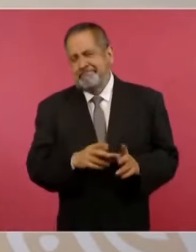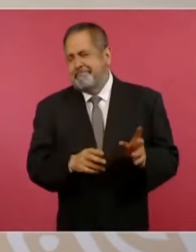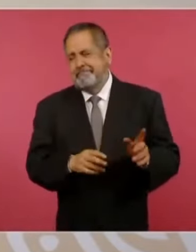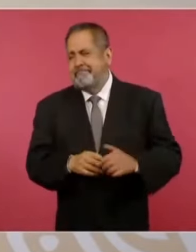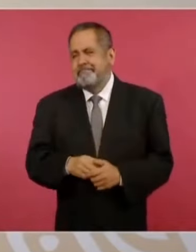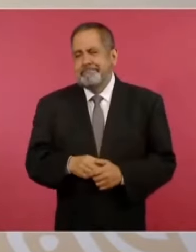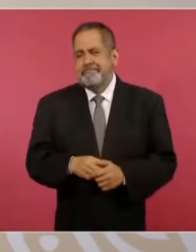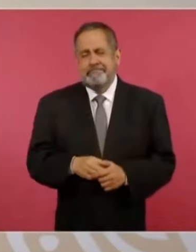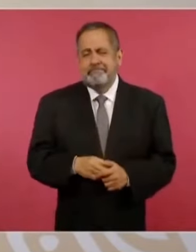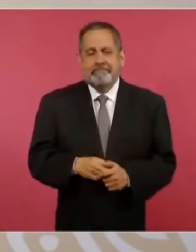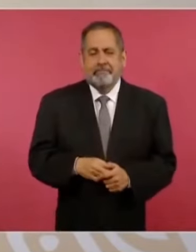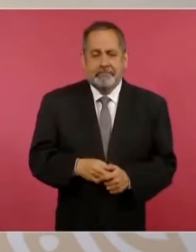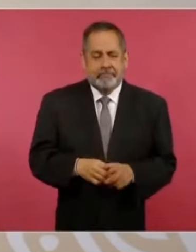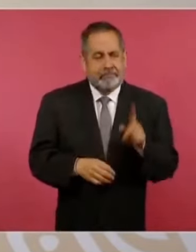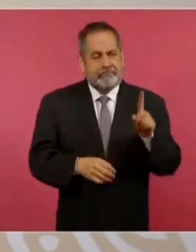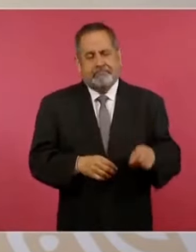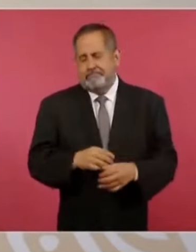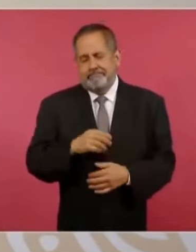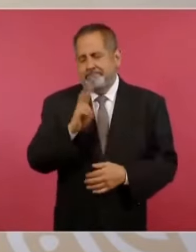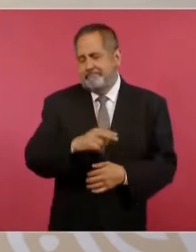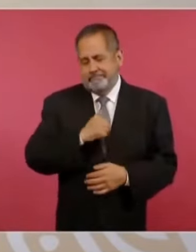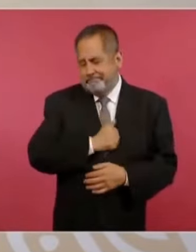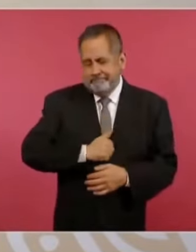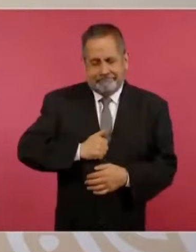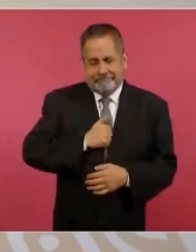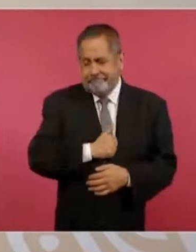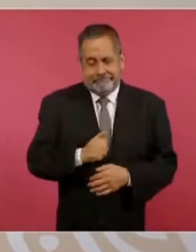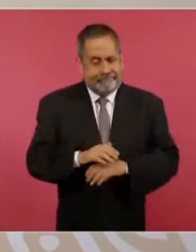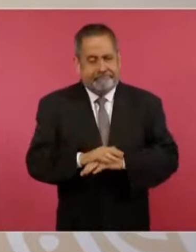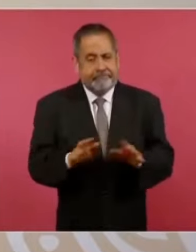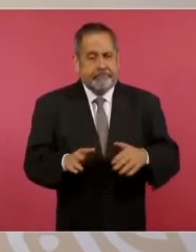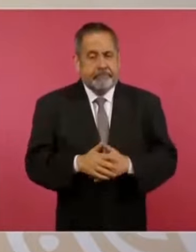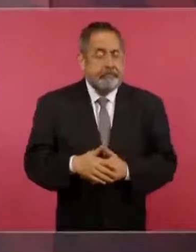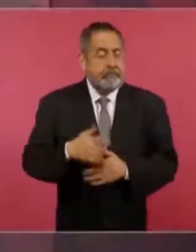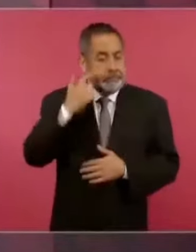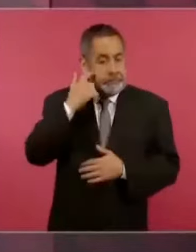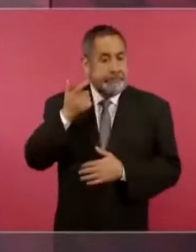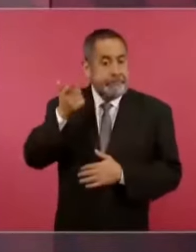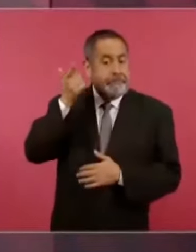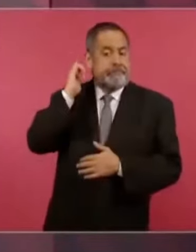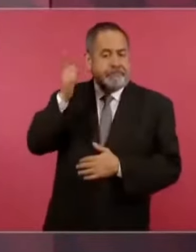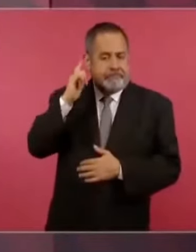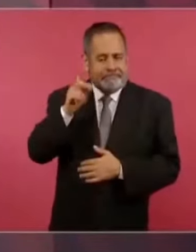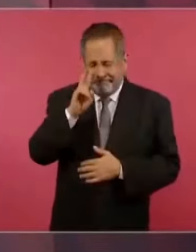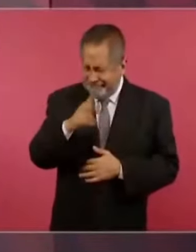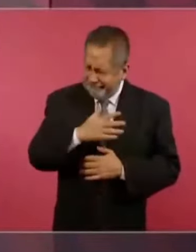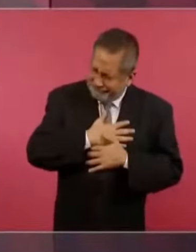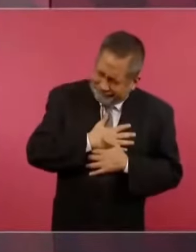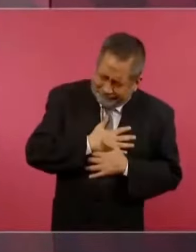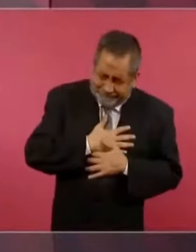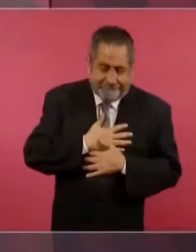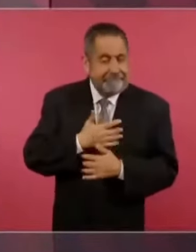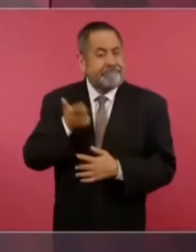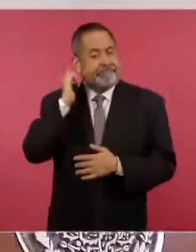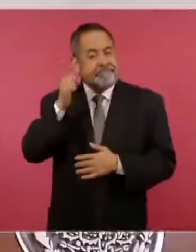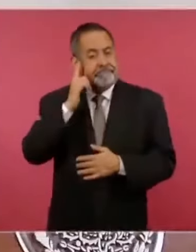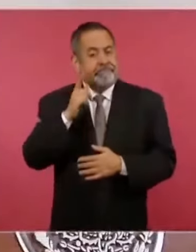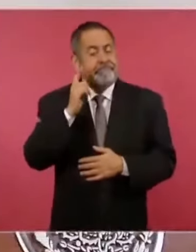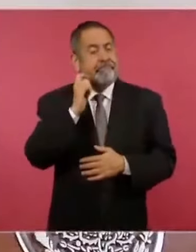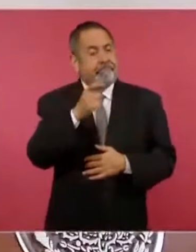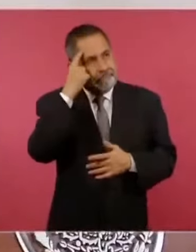Yo lo lamento mucho, porque desearía con toda mi alma